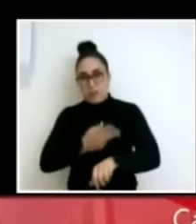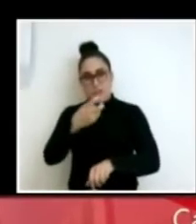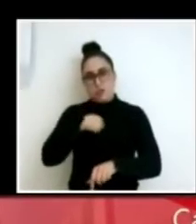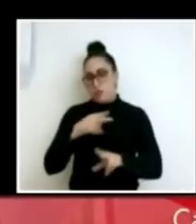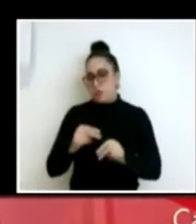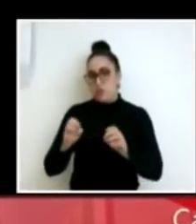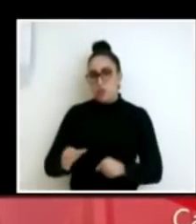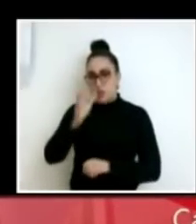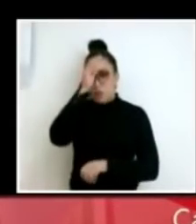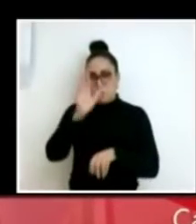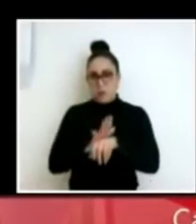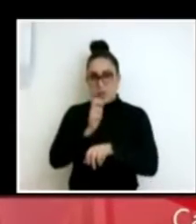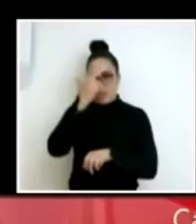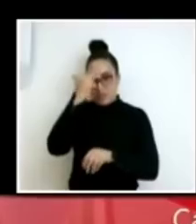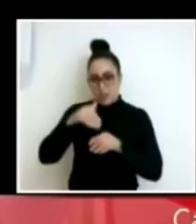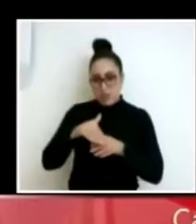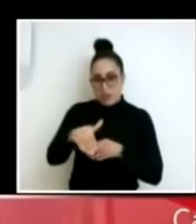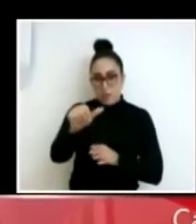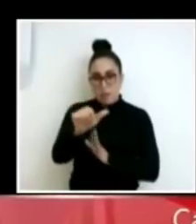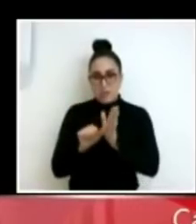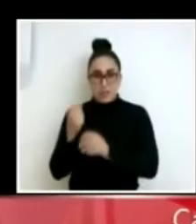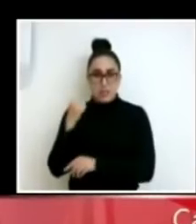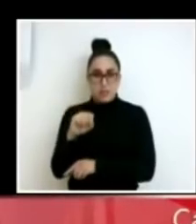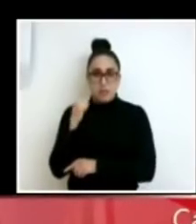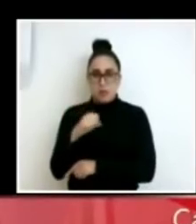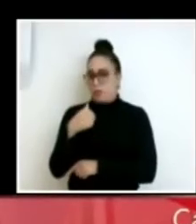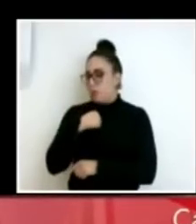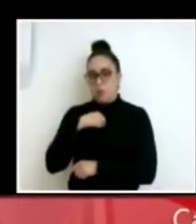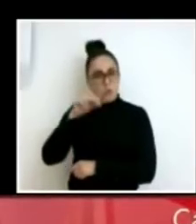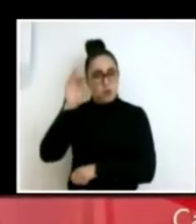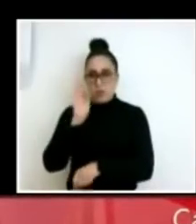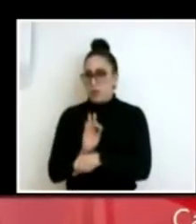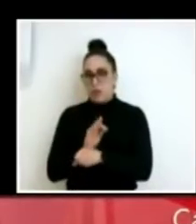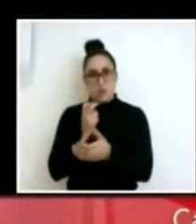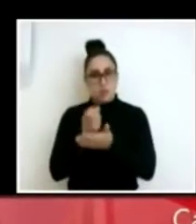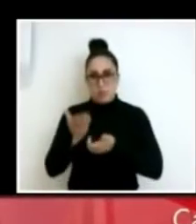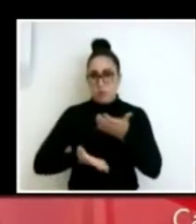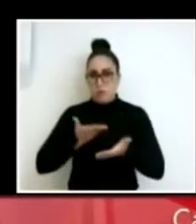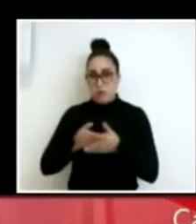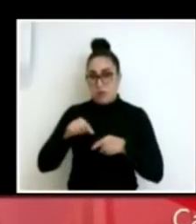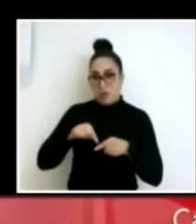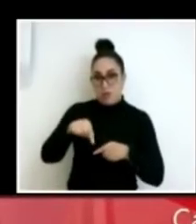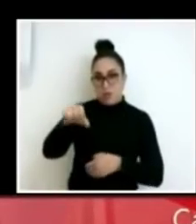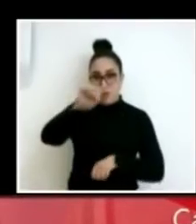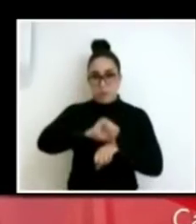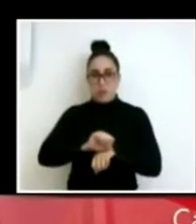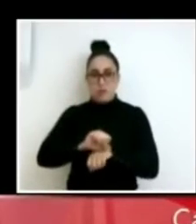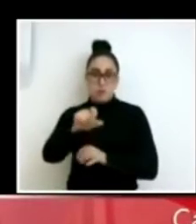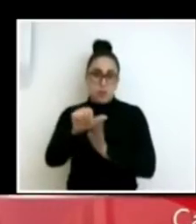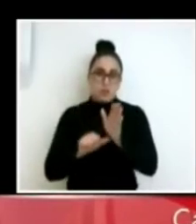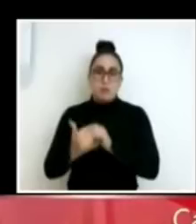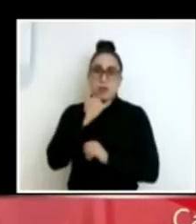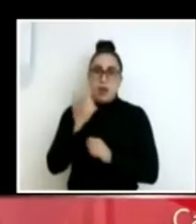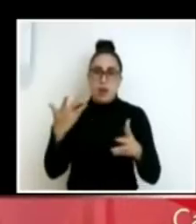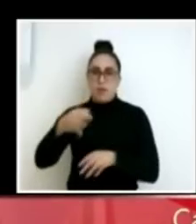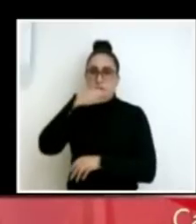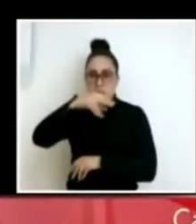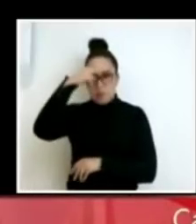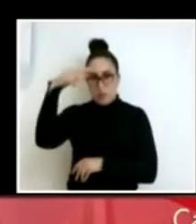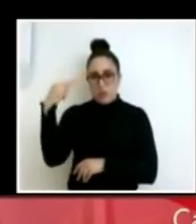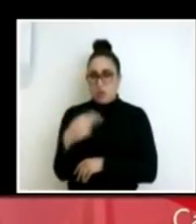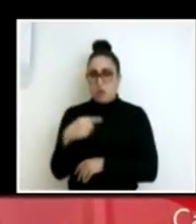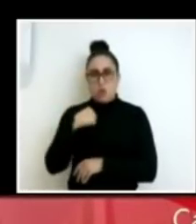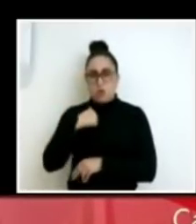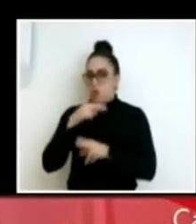eso, en este Más Patrio, no vamos a favor de esta reforma. En este Mes Patrio, voy en contra de la reforma